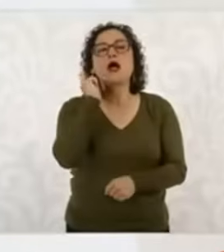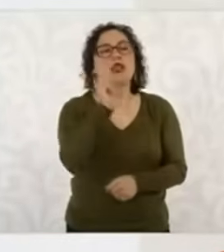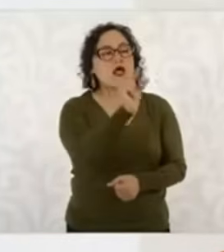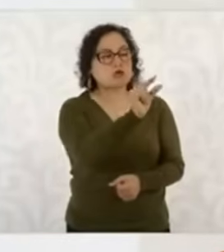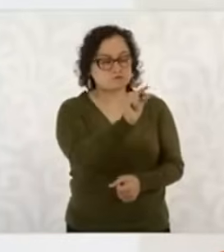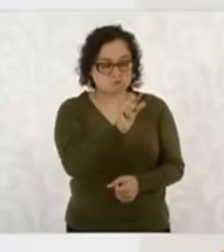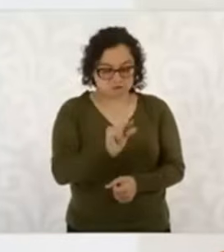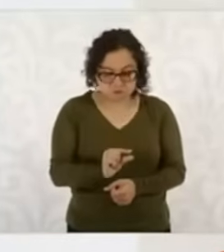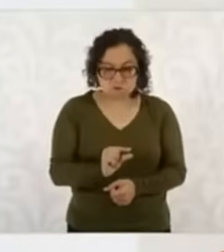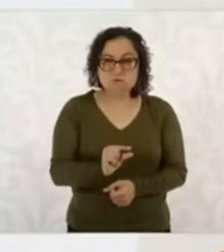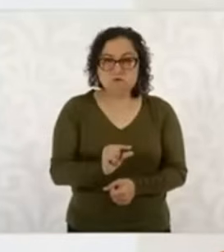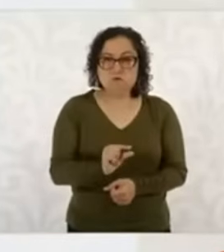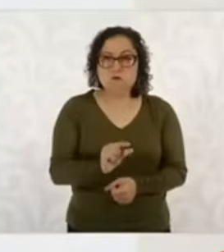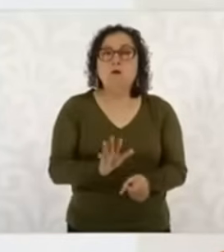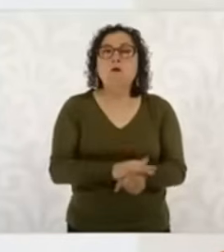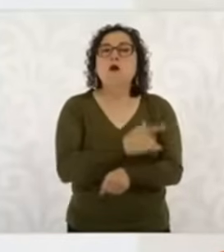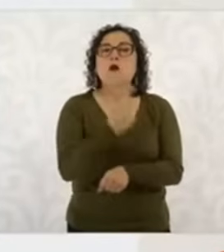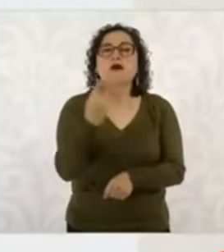peso.